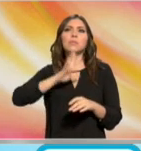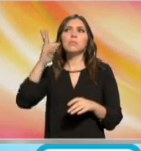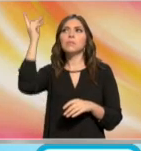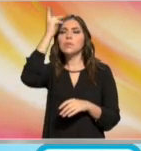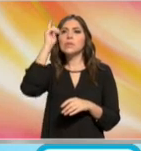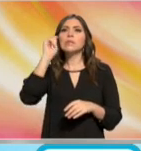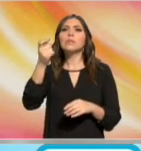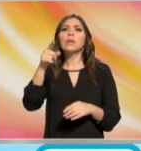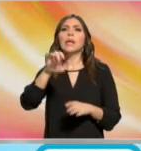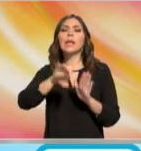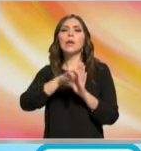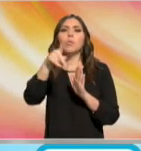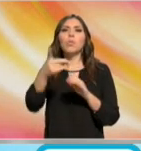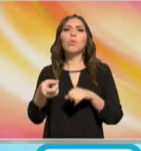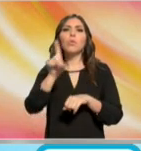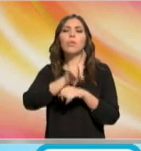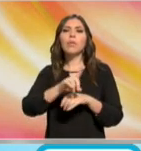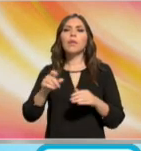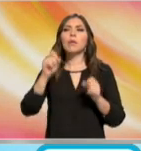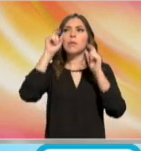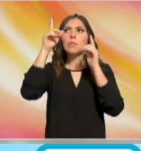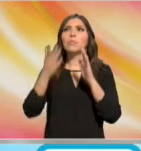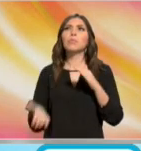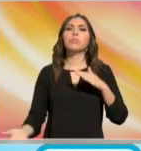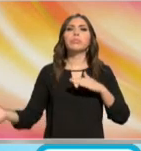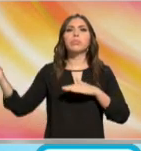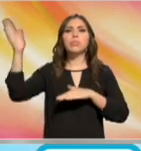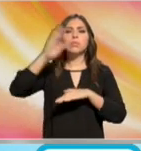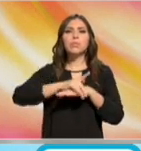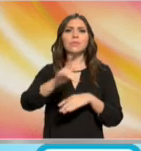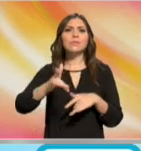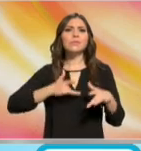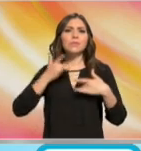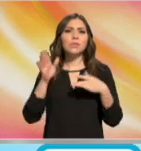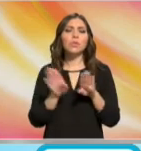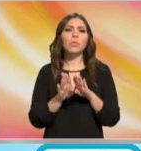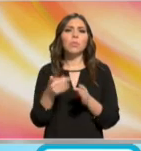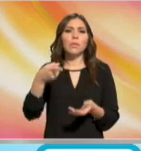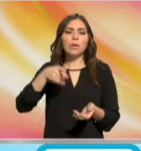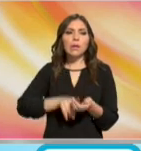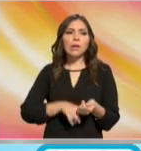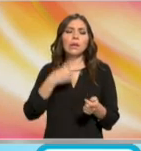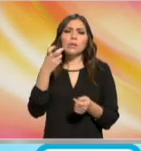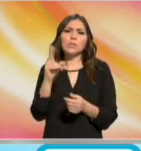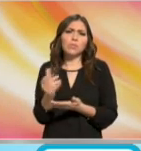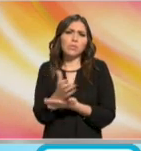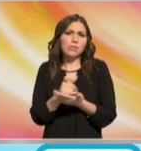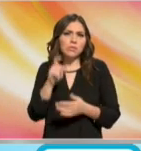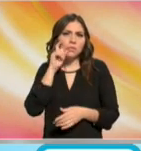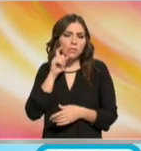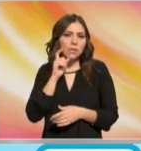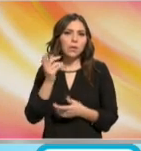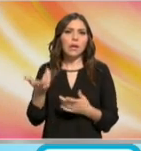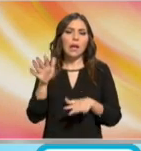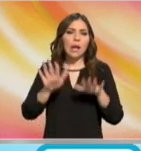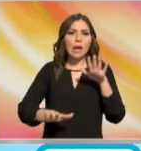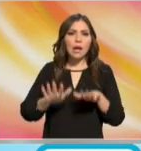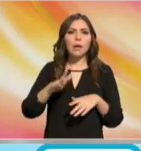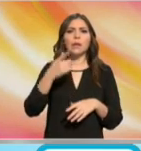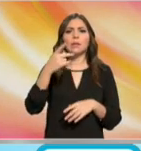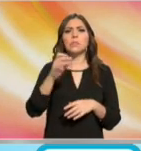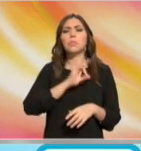en el día. O sea, son muchos factores como tal los que podrían, pues, afectar diariamente nuestro ritmo. Claro, ¿no? ok, y vamos a entender que esto puede estar